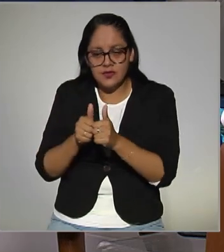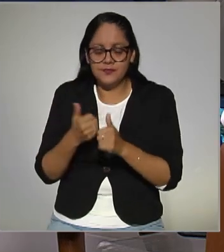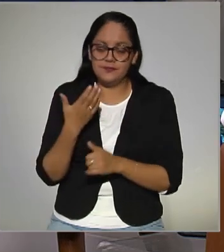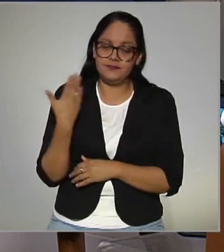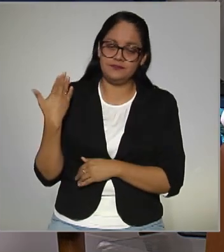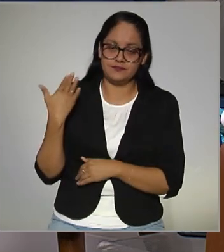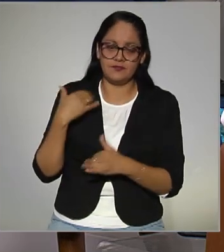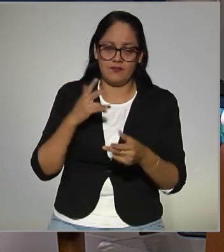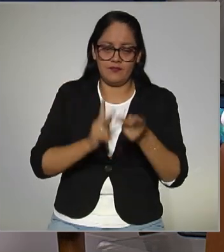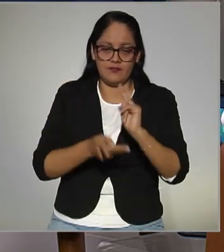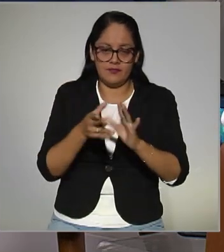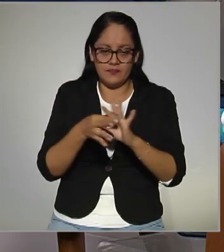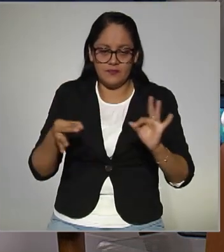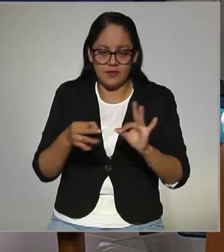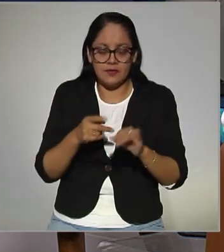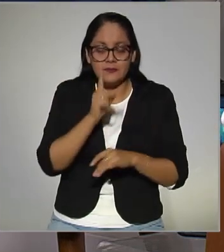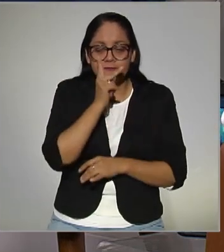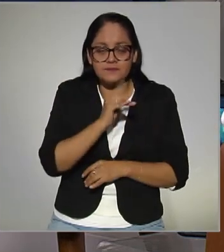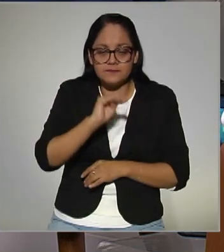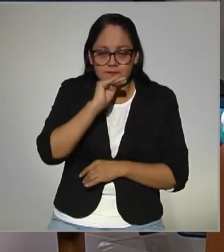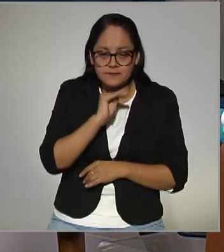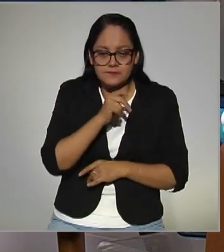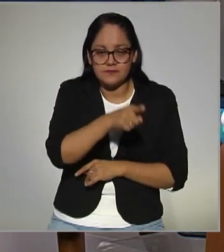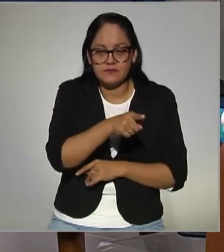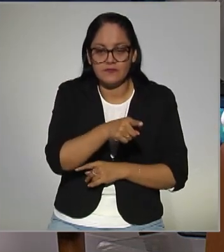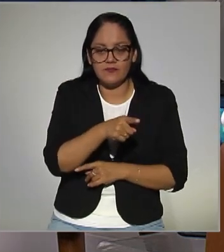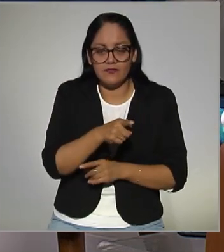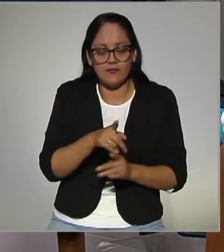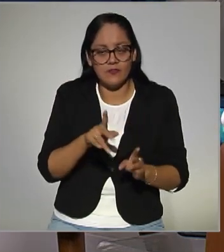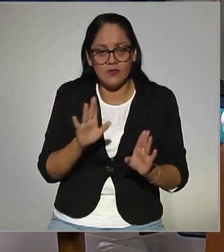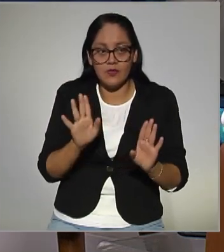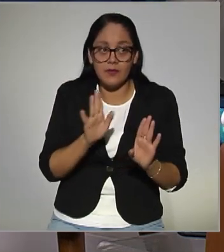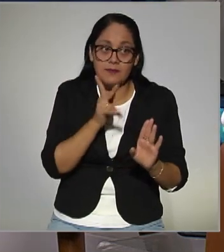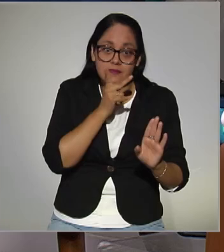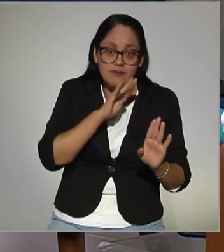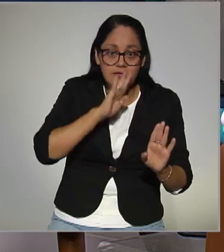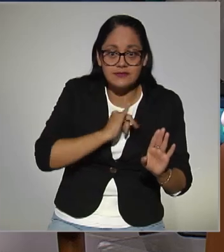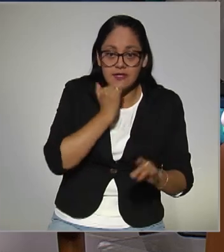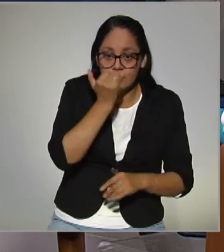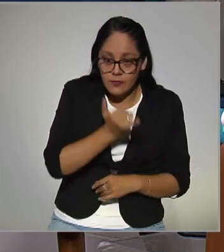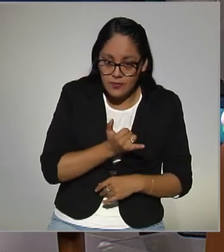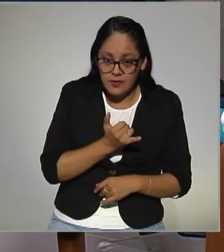justamente de la función de los padres y de las madres, de cuando se equivocan. Híjole,